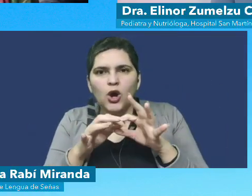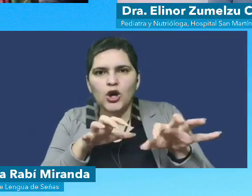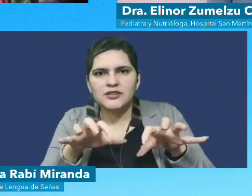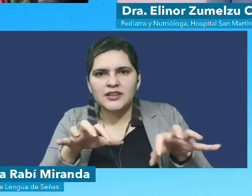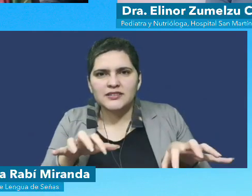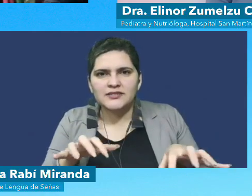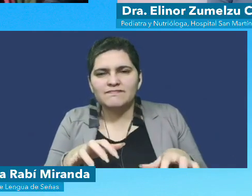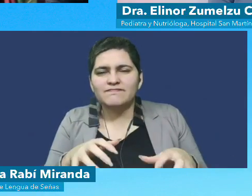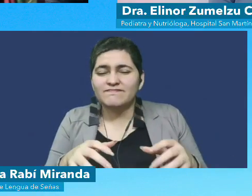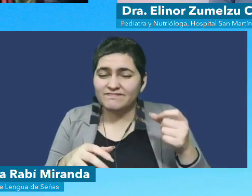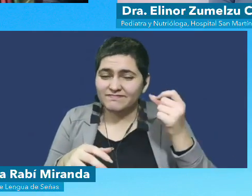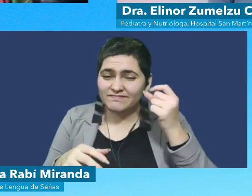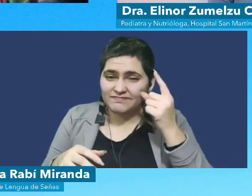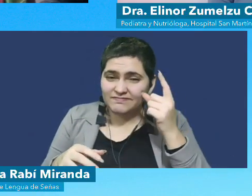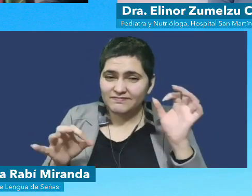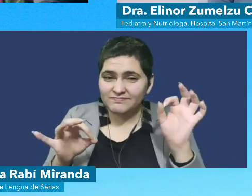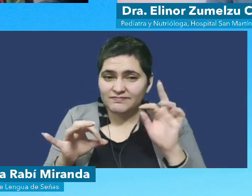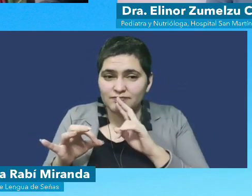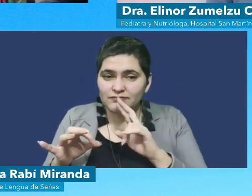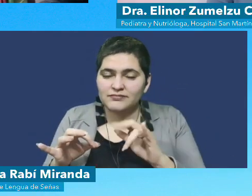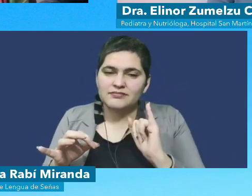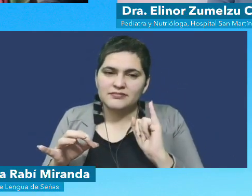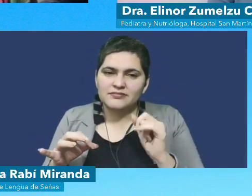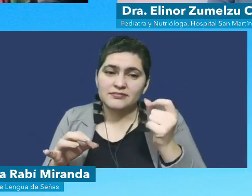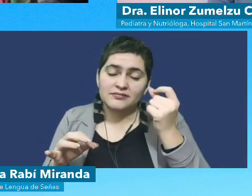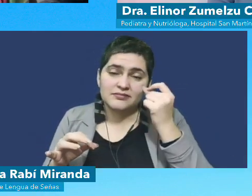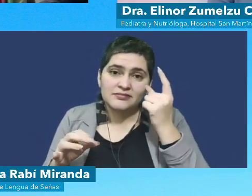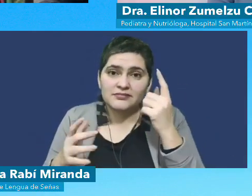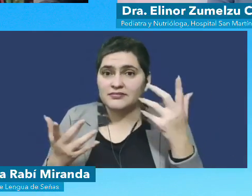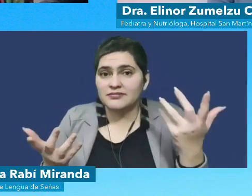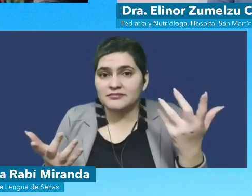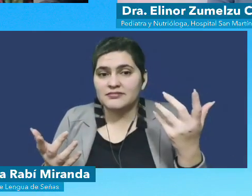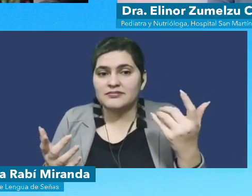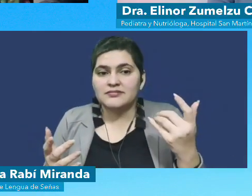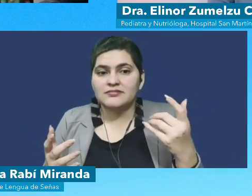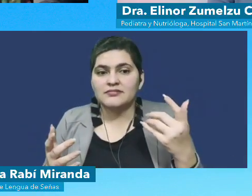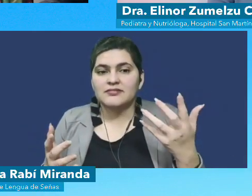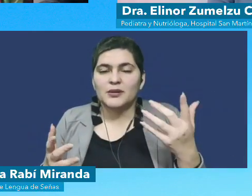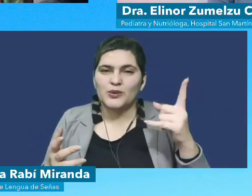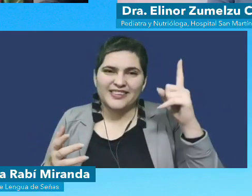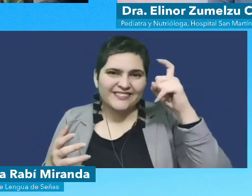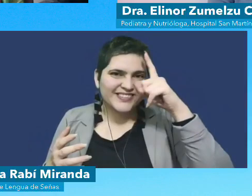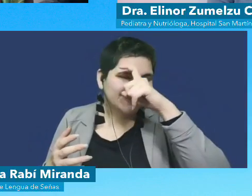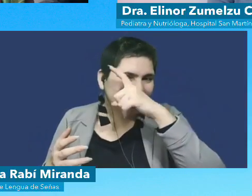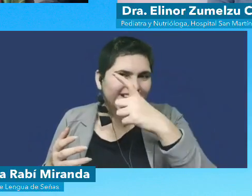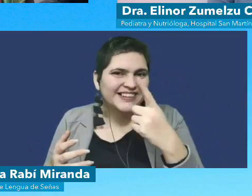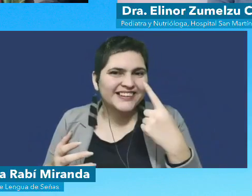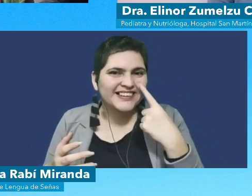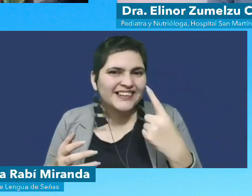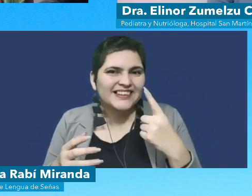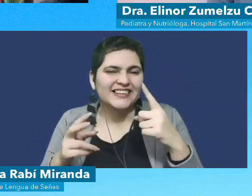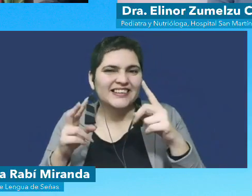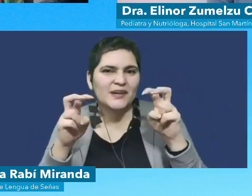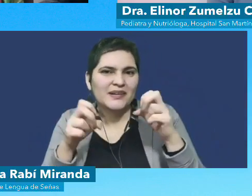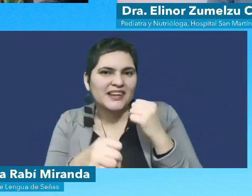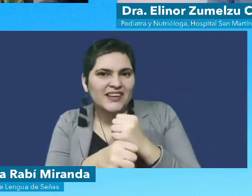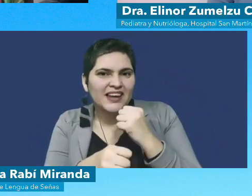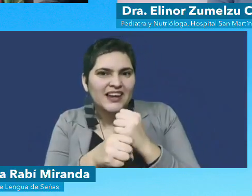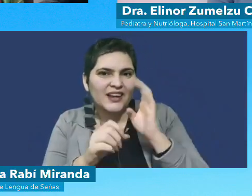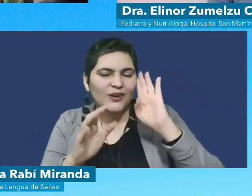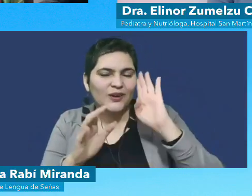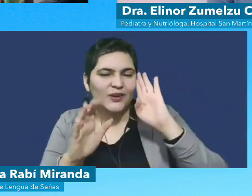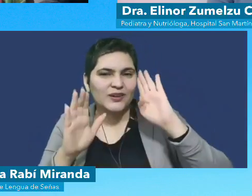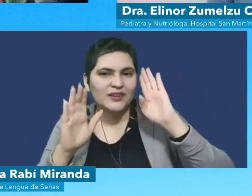respondí. Sí, bueno, es que es parte también de lo complejo que resulta el trabajo en autismo, justamente porque es materia